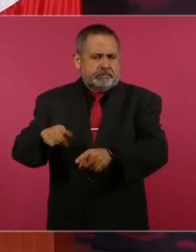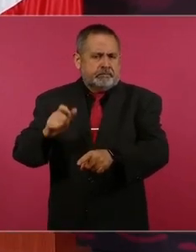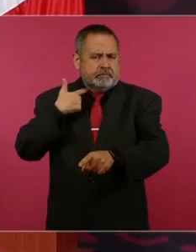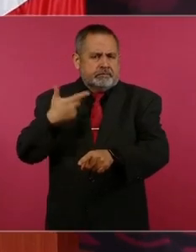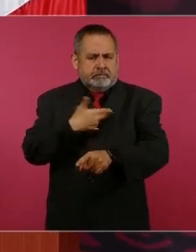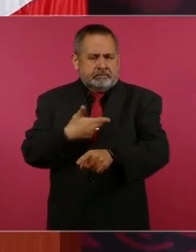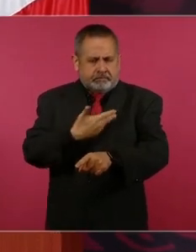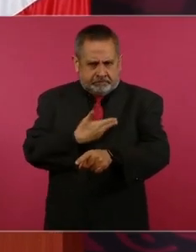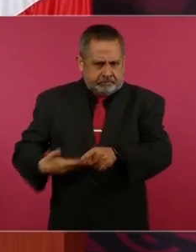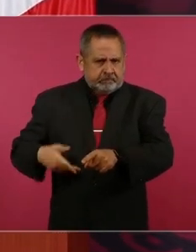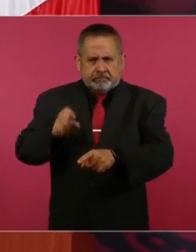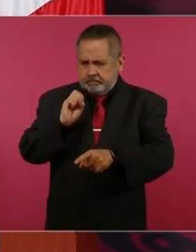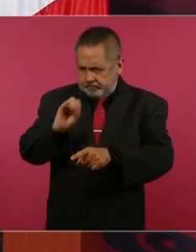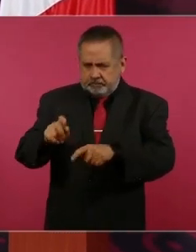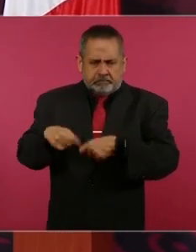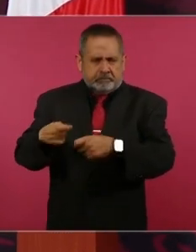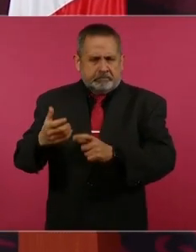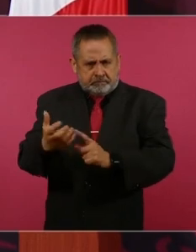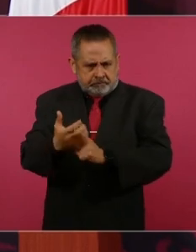ex vicepresidente